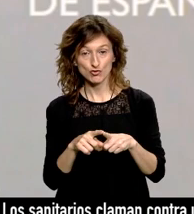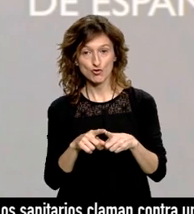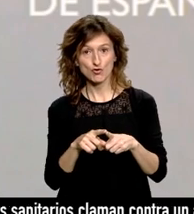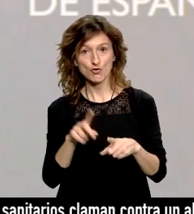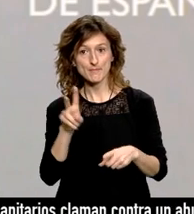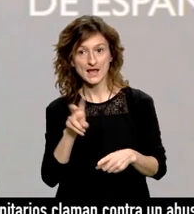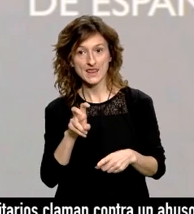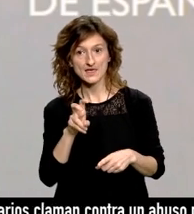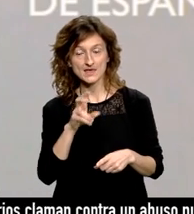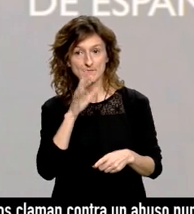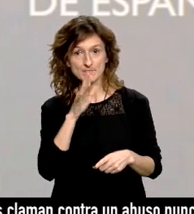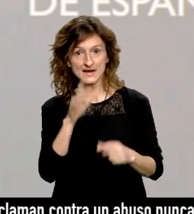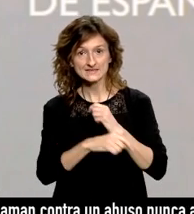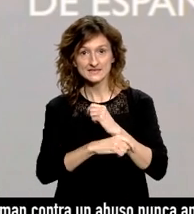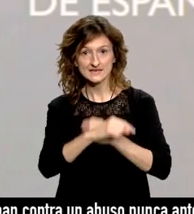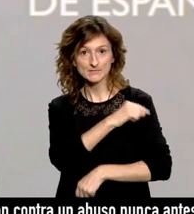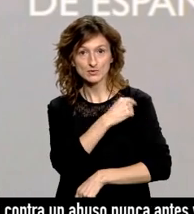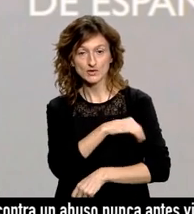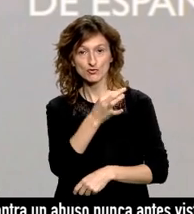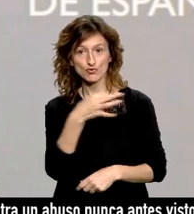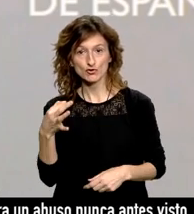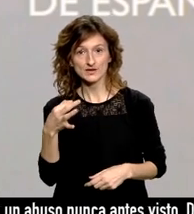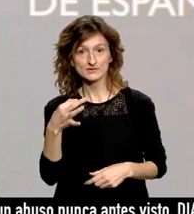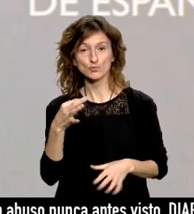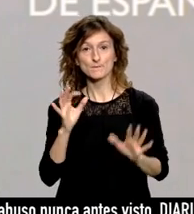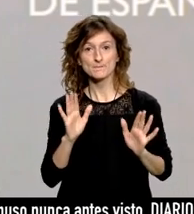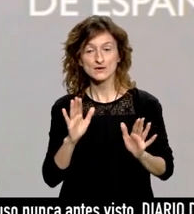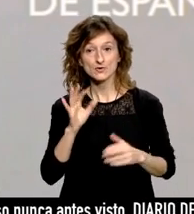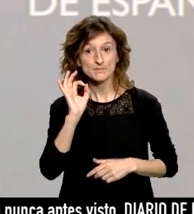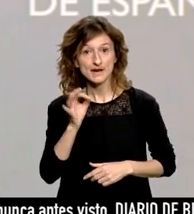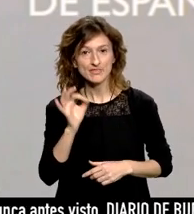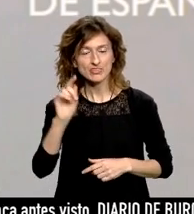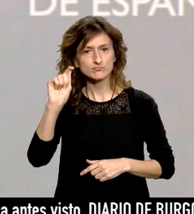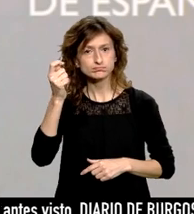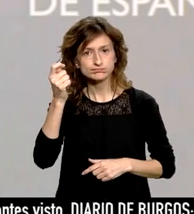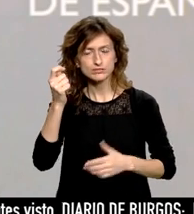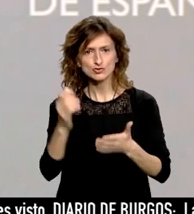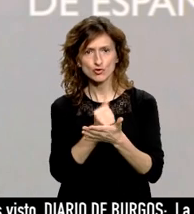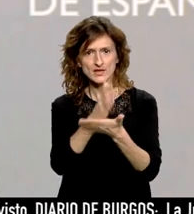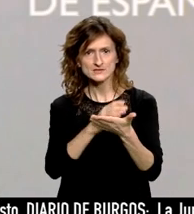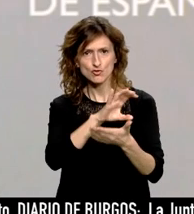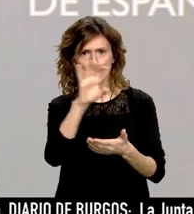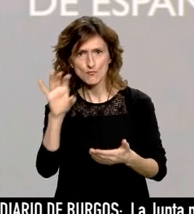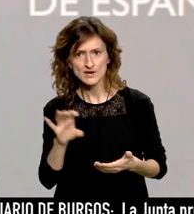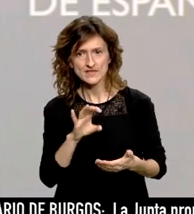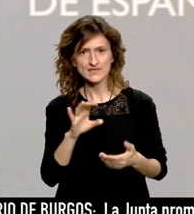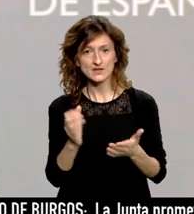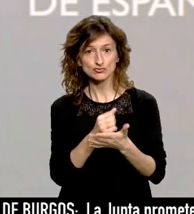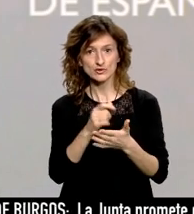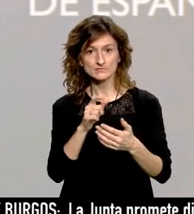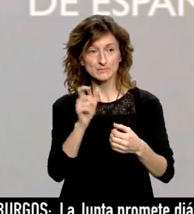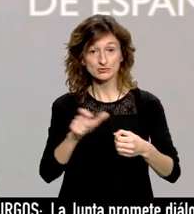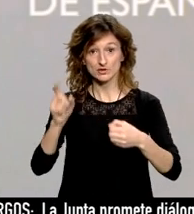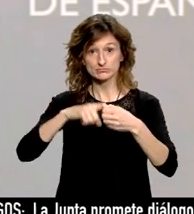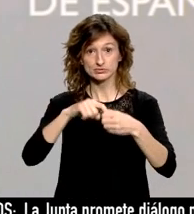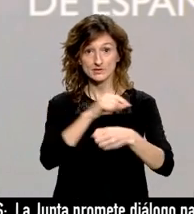nos va a permitir tener una estrategia de vacunación muy correcta, pero sí que es cierto que tenemos que conseguir que todas las comunidades, todos los actores en el